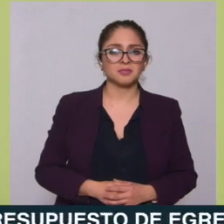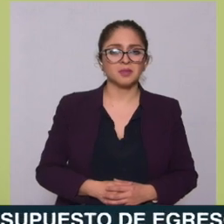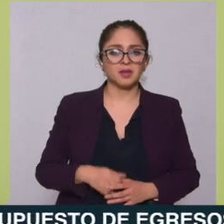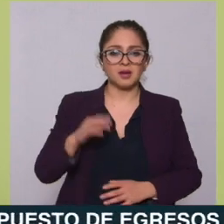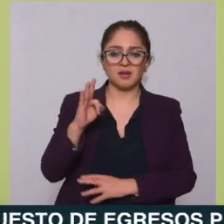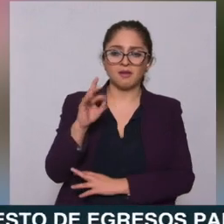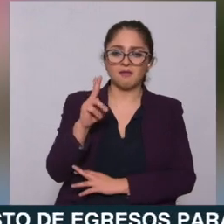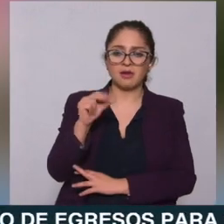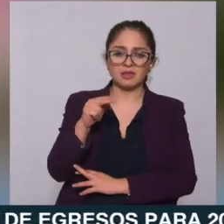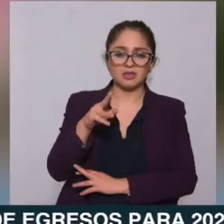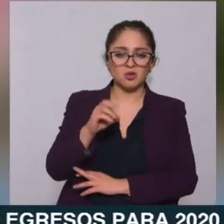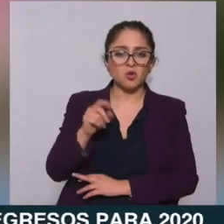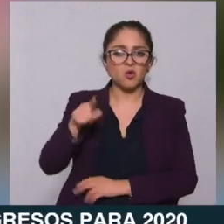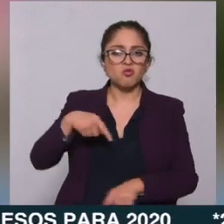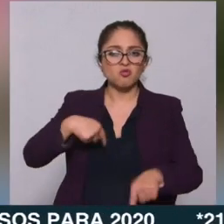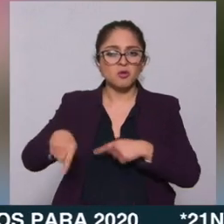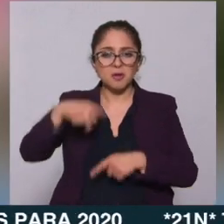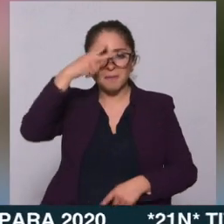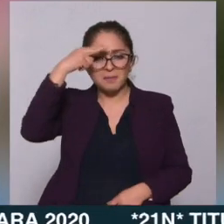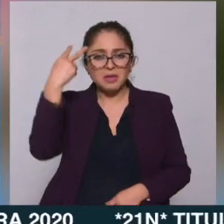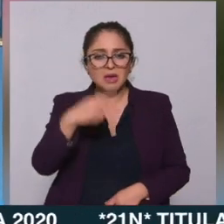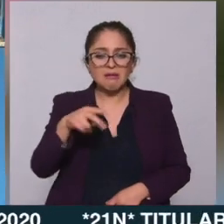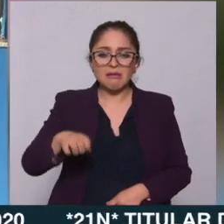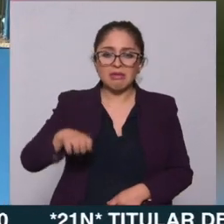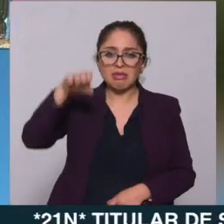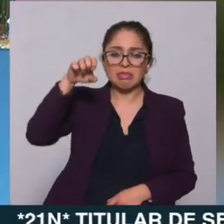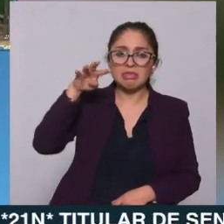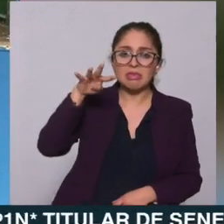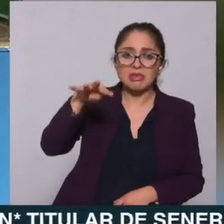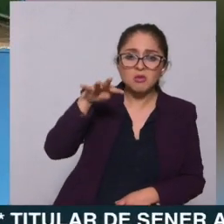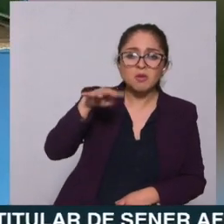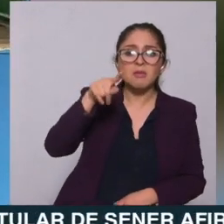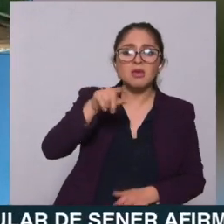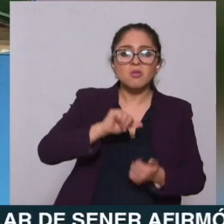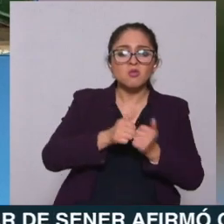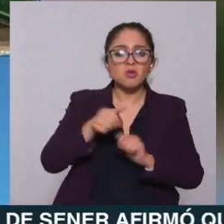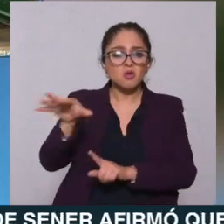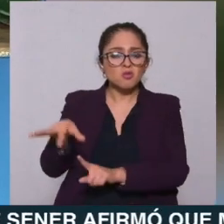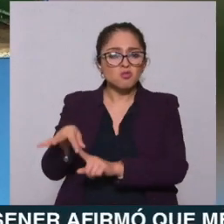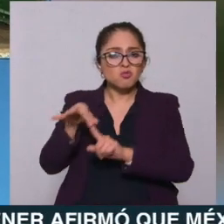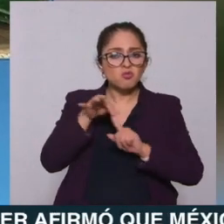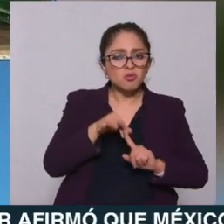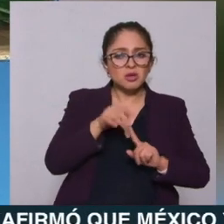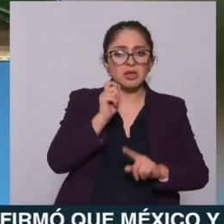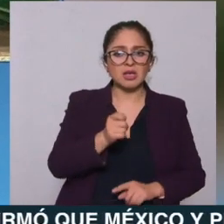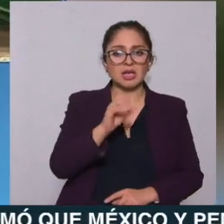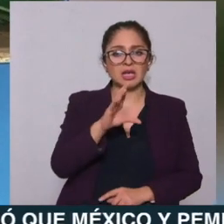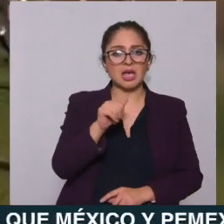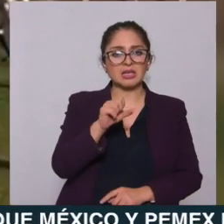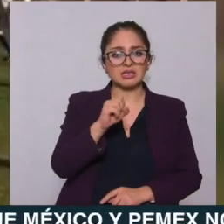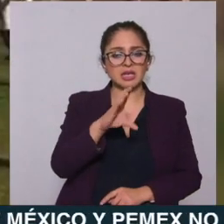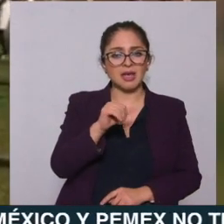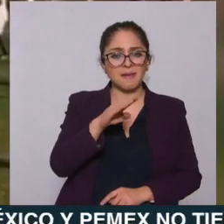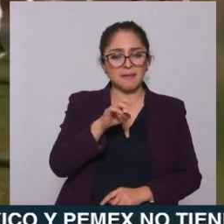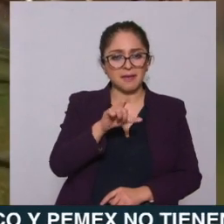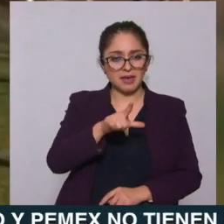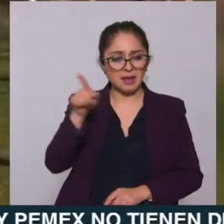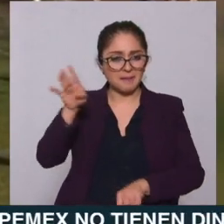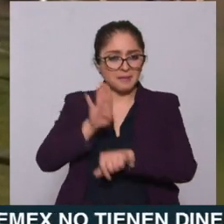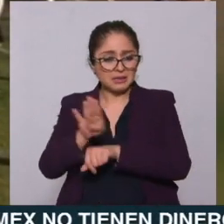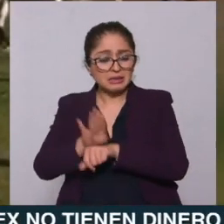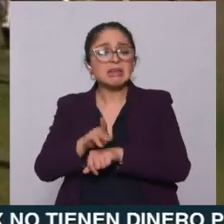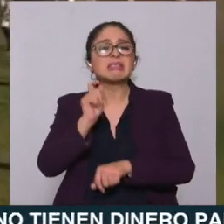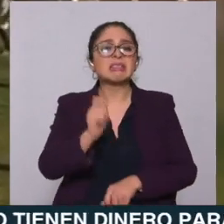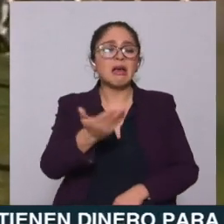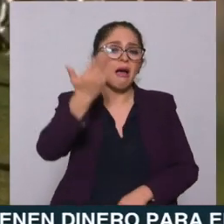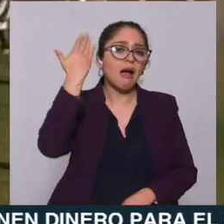Francisco Alí Valenzuela, futbolista mexicano de 19 años, contratado por el Club Recreativo Cascavel de Brasil, es un joven que desde los